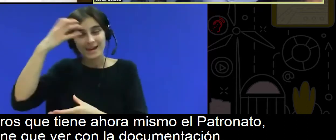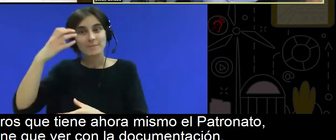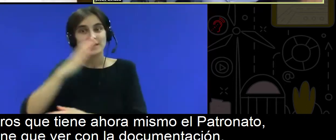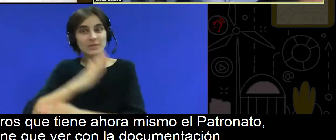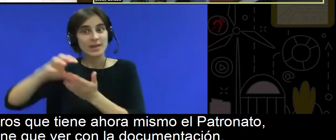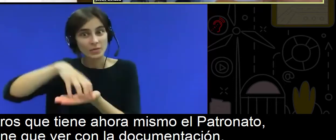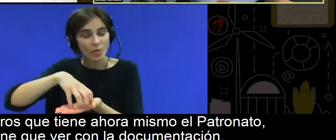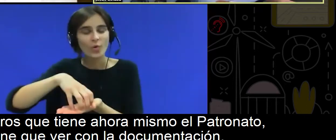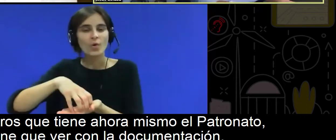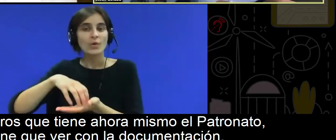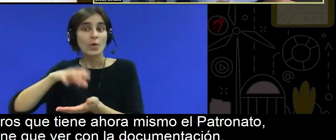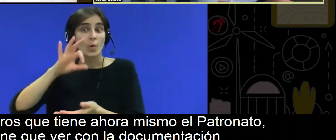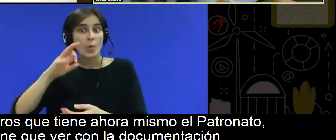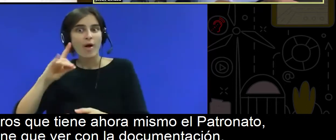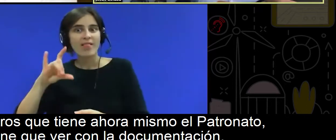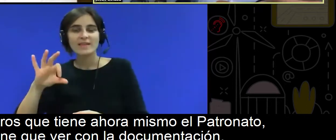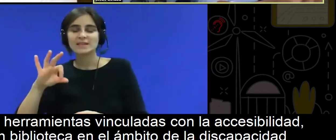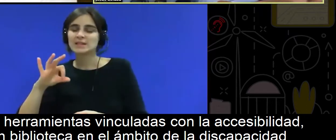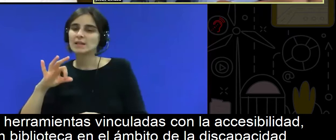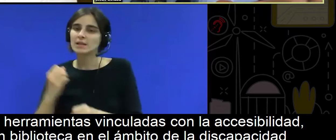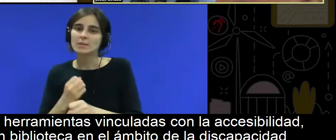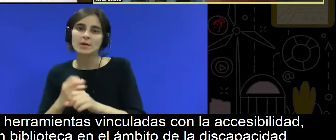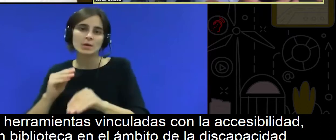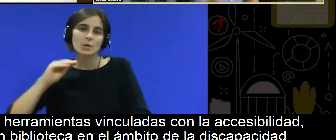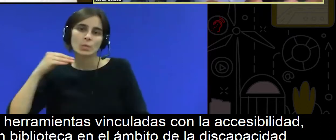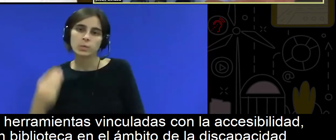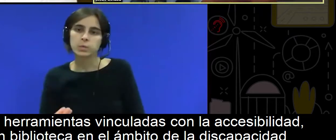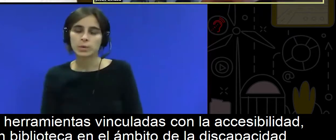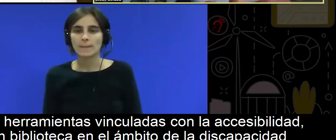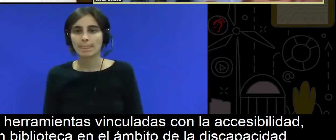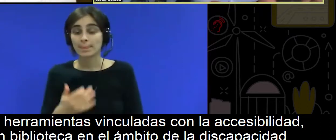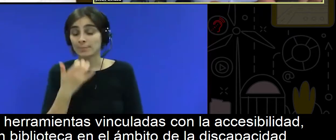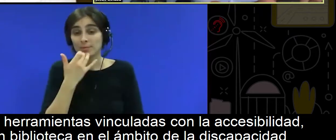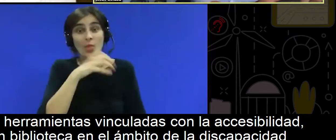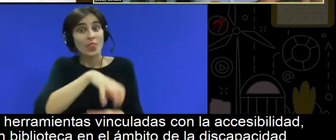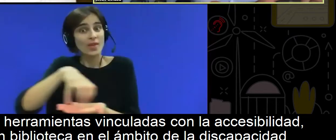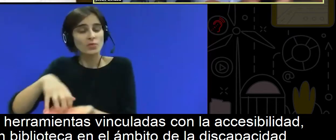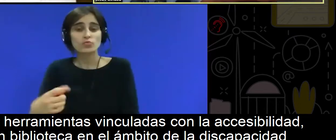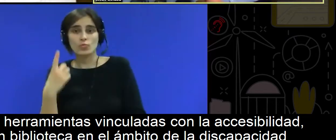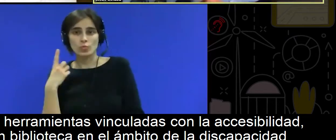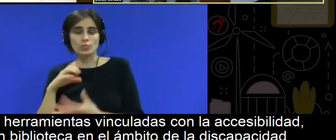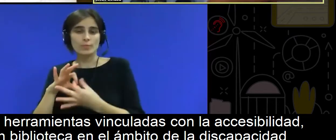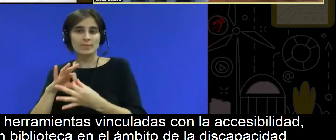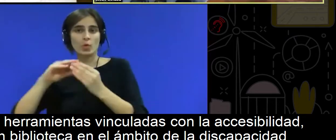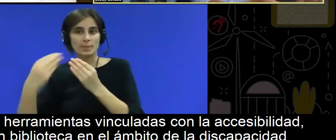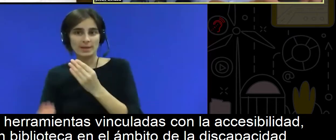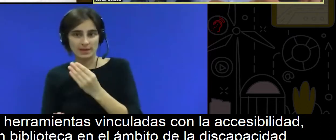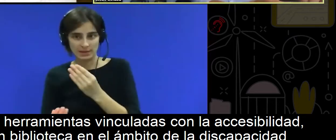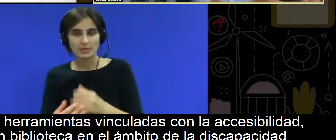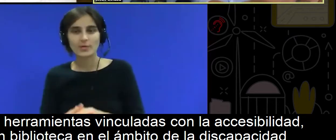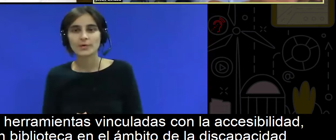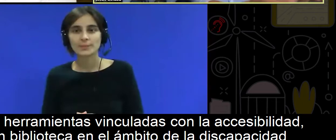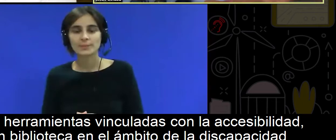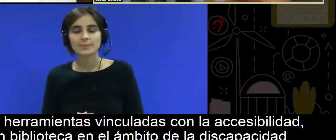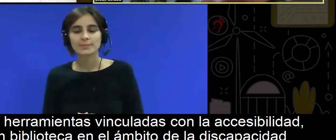mismo, uno tiene que ver con el ámbito de la documentación, ¿no? Facilitando muchas herramientas, muchas vinculadas, por supuesto, con la